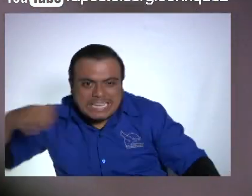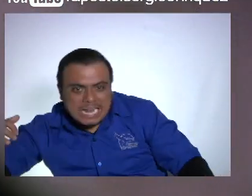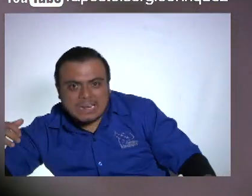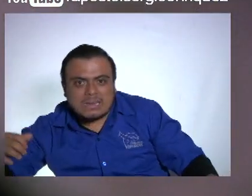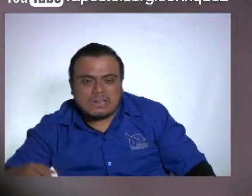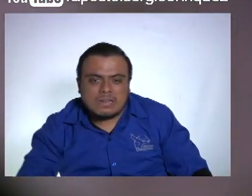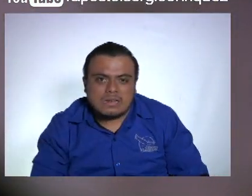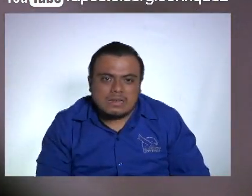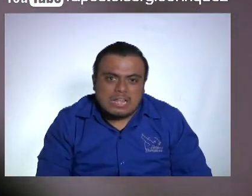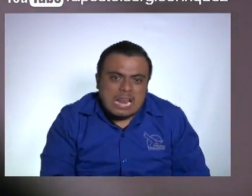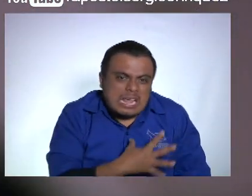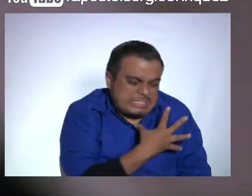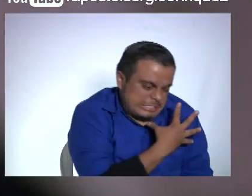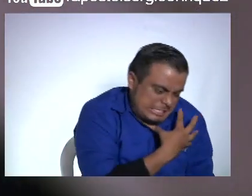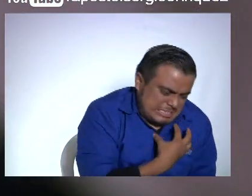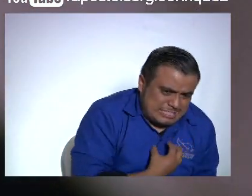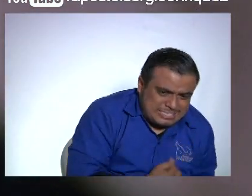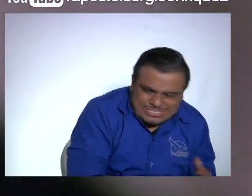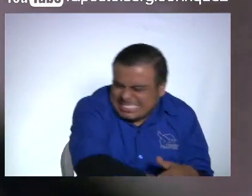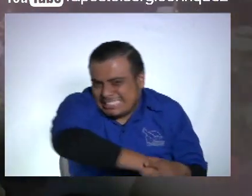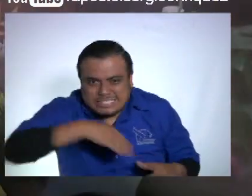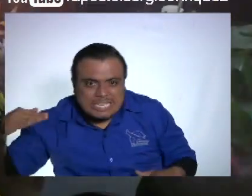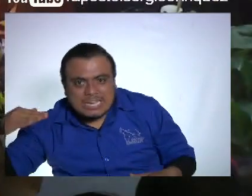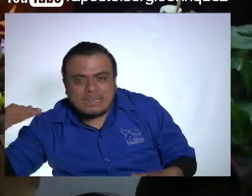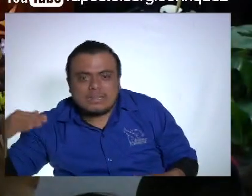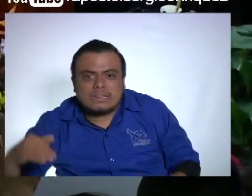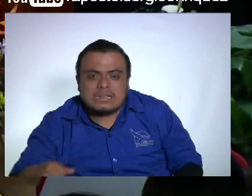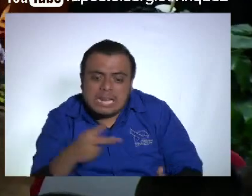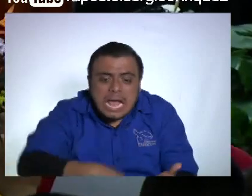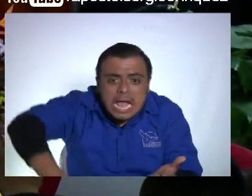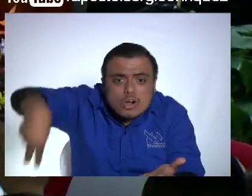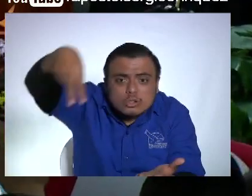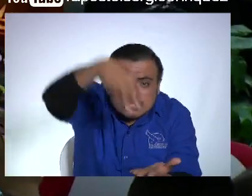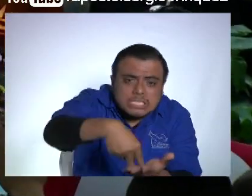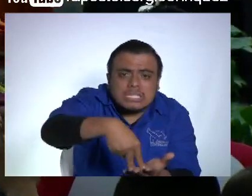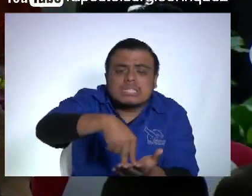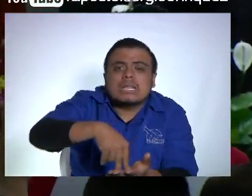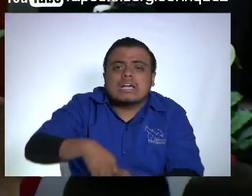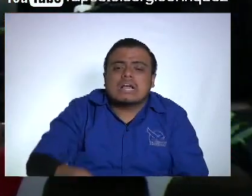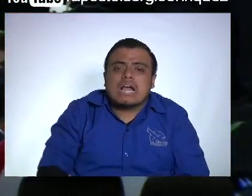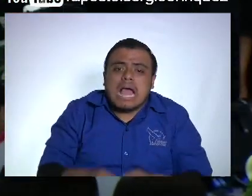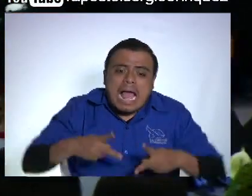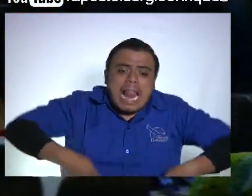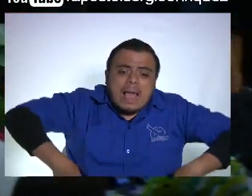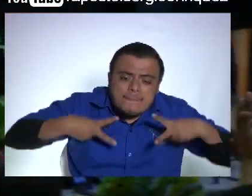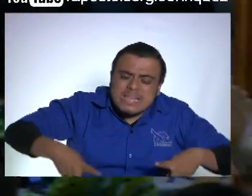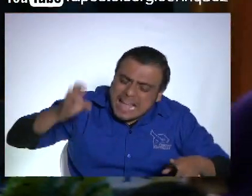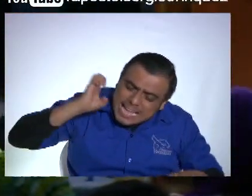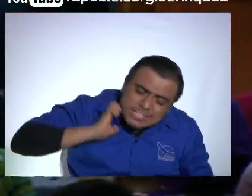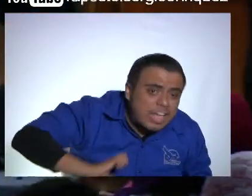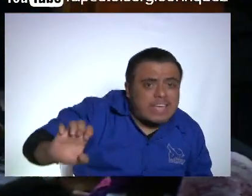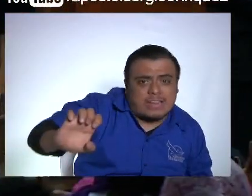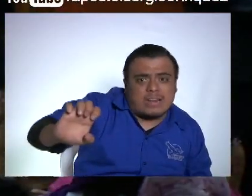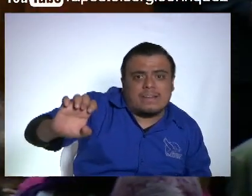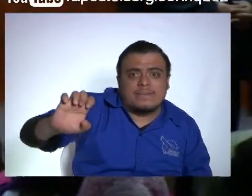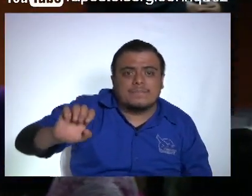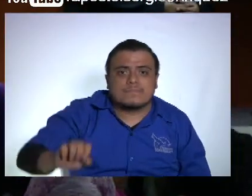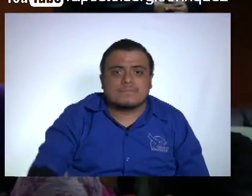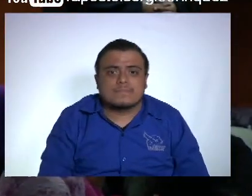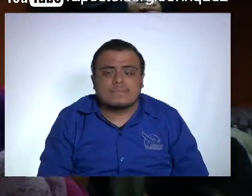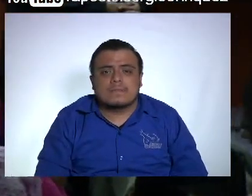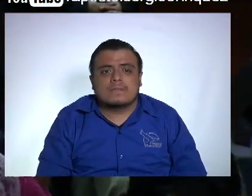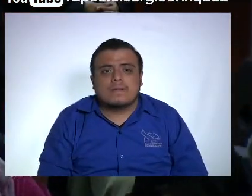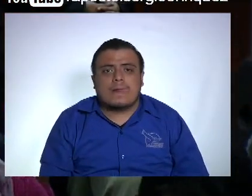Sal, resucita a vida en abundancia. a vida eterna esta noche.